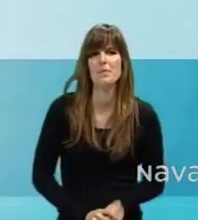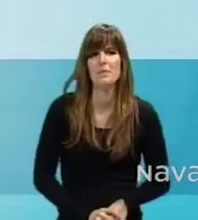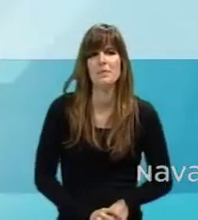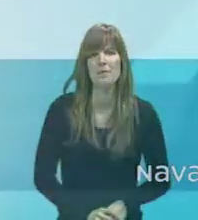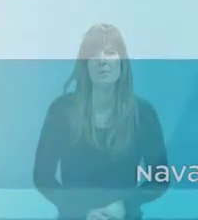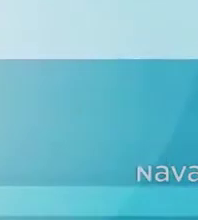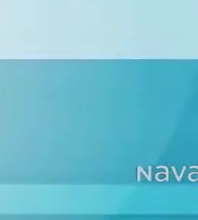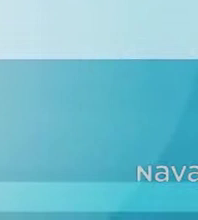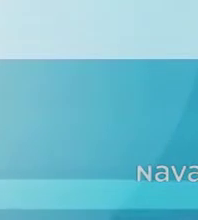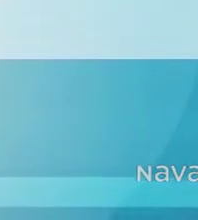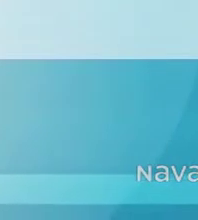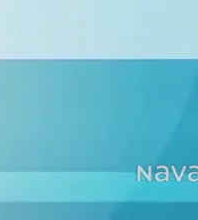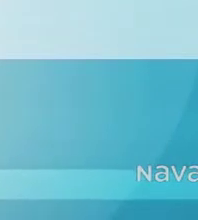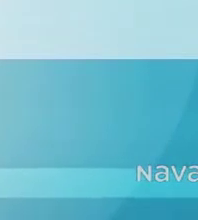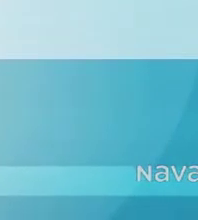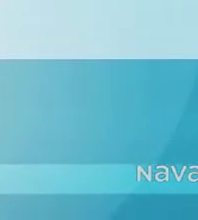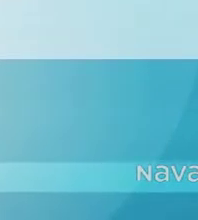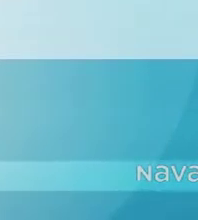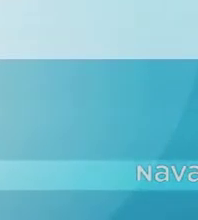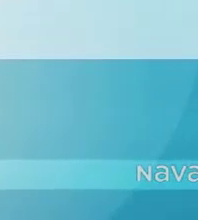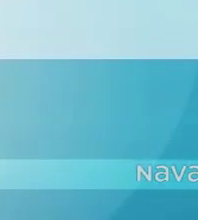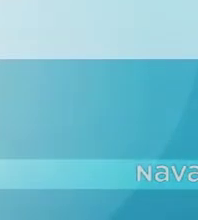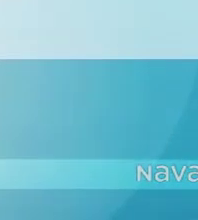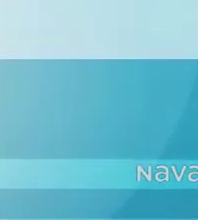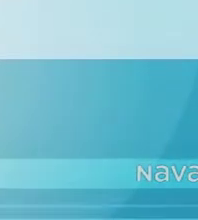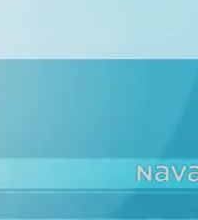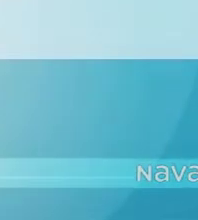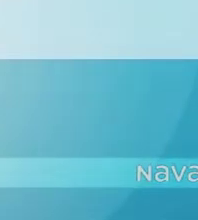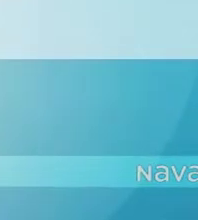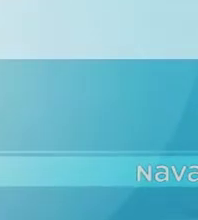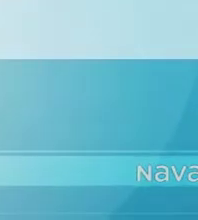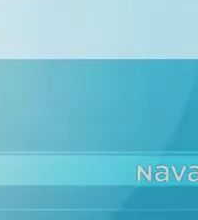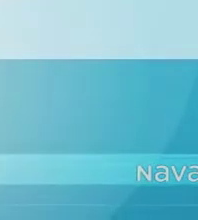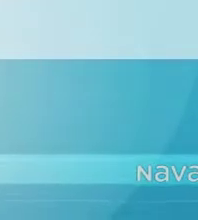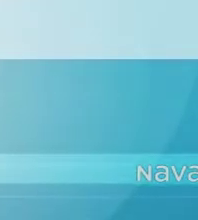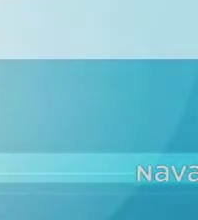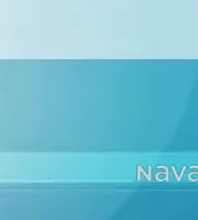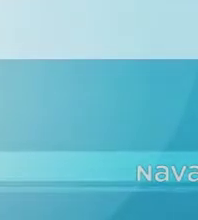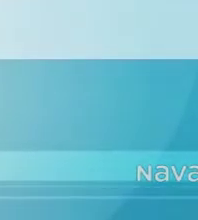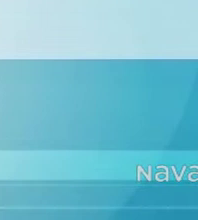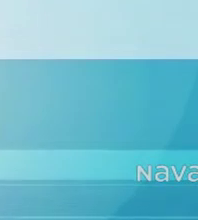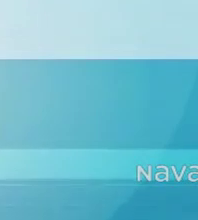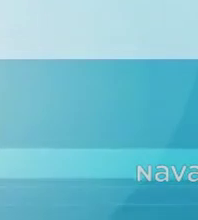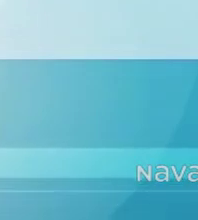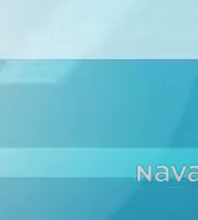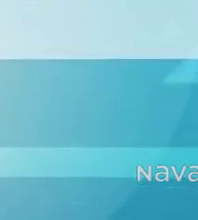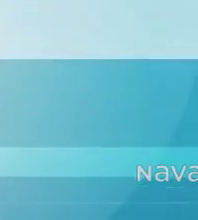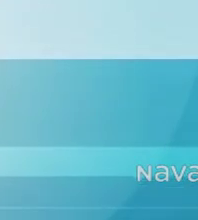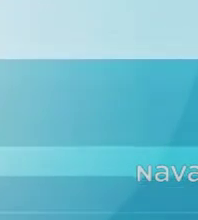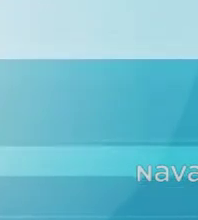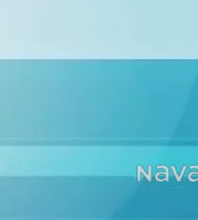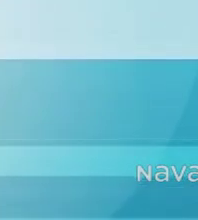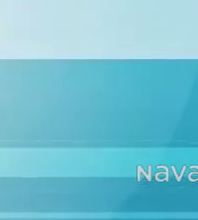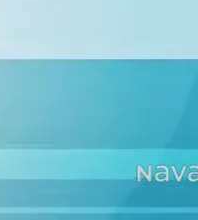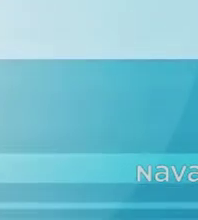En el apartado de cursos, el Servicio Navarro de Empleo tiene abierto este mes de junio el plazo de inscripciones para el curso de competencia clave